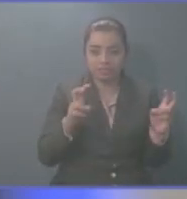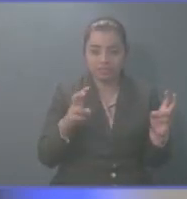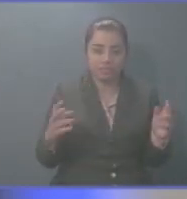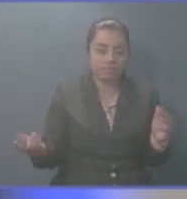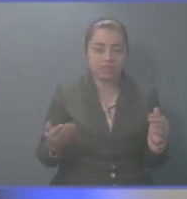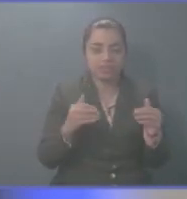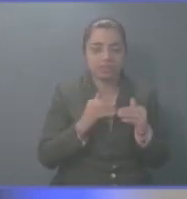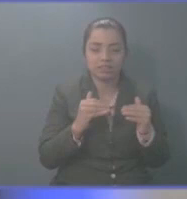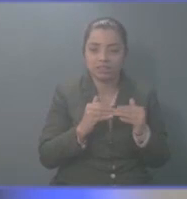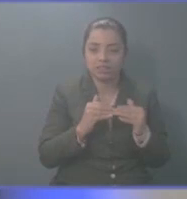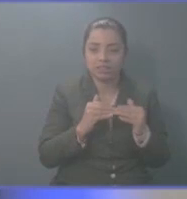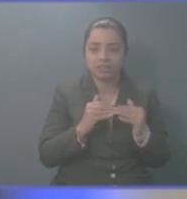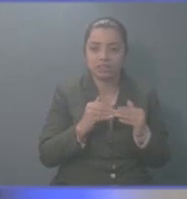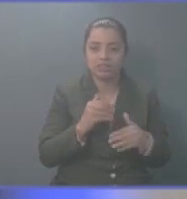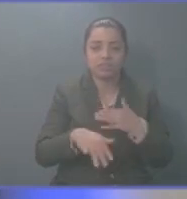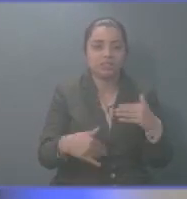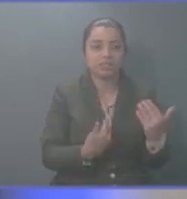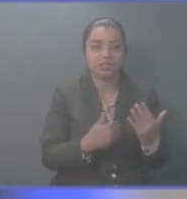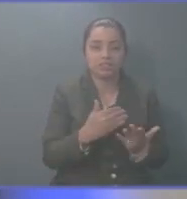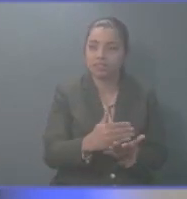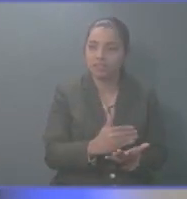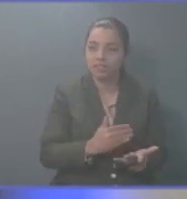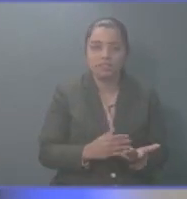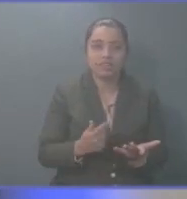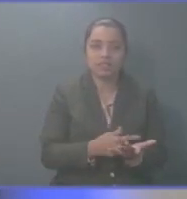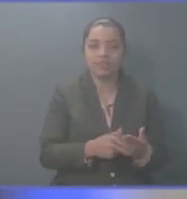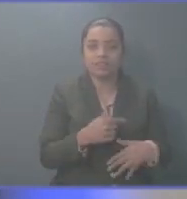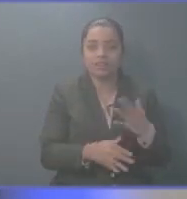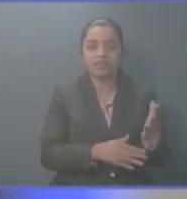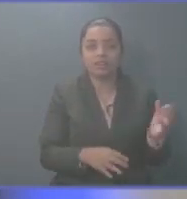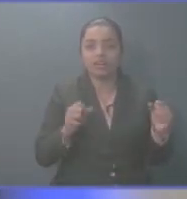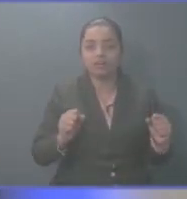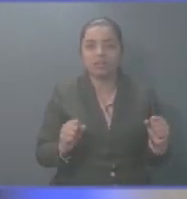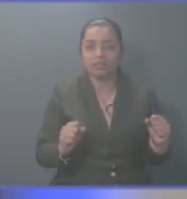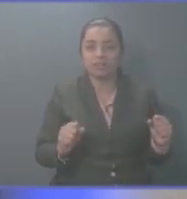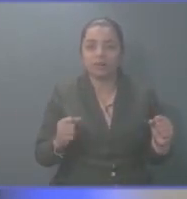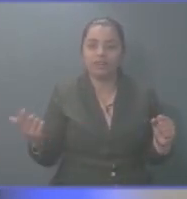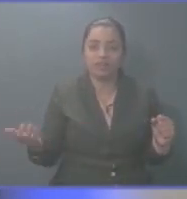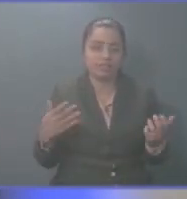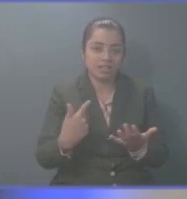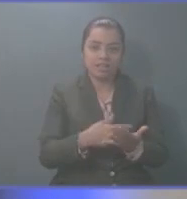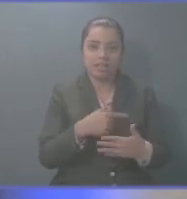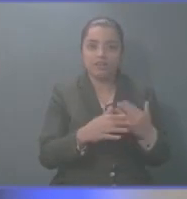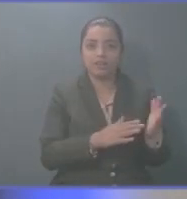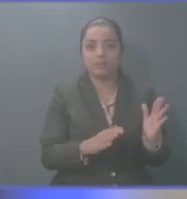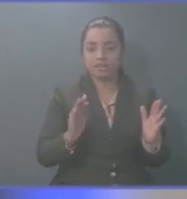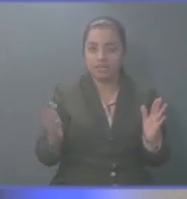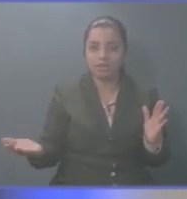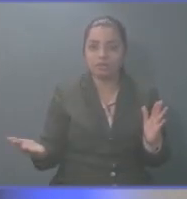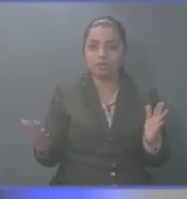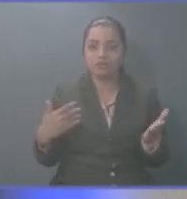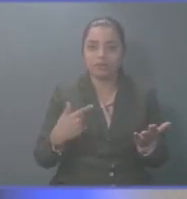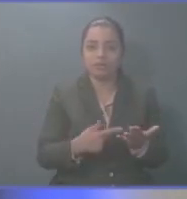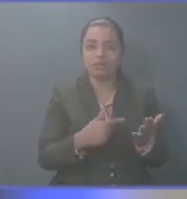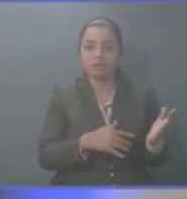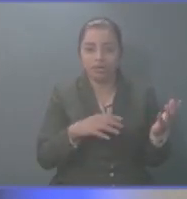está conectado. Entonces, de repente, si al final se van a comprar cámaras, busquemos otros sectores o desglosemos muy bien